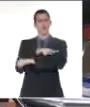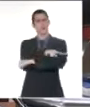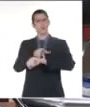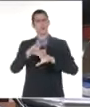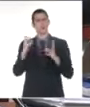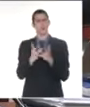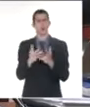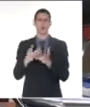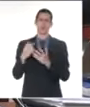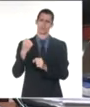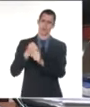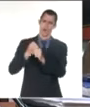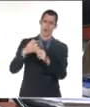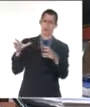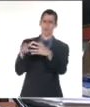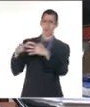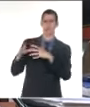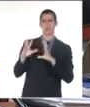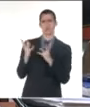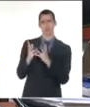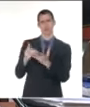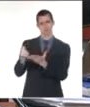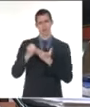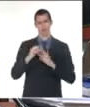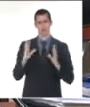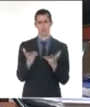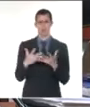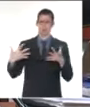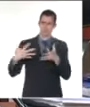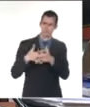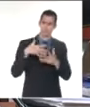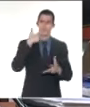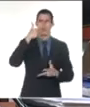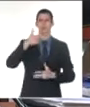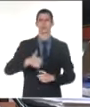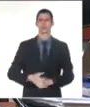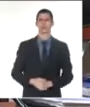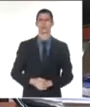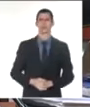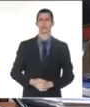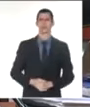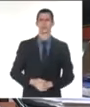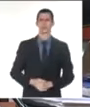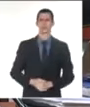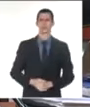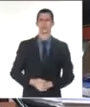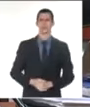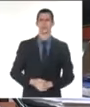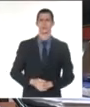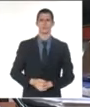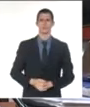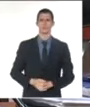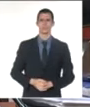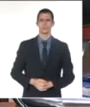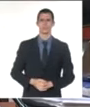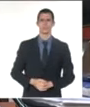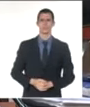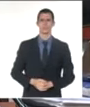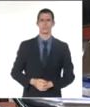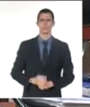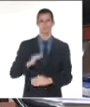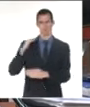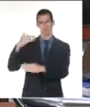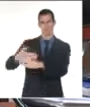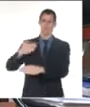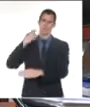los trabajadores y pueblos cubanos en su lucha contra el recrudecimiento del